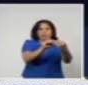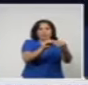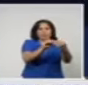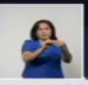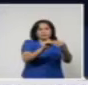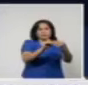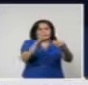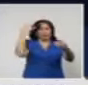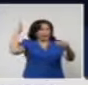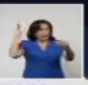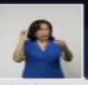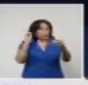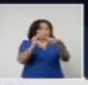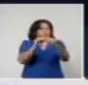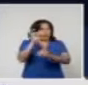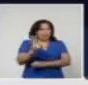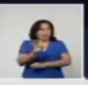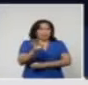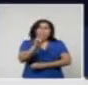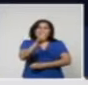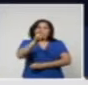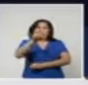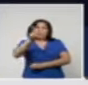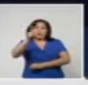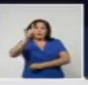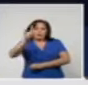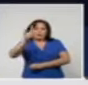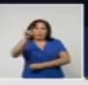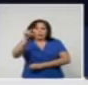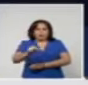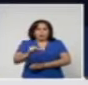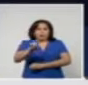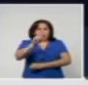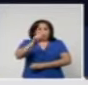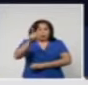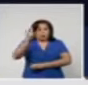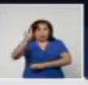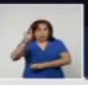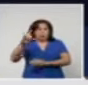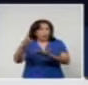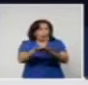Y ya acumulamos 229 en toda la pandemia.